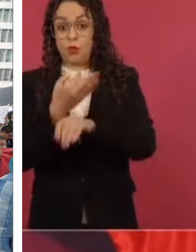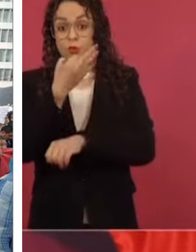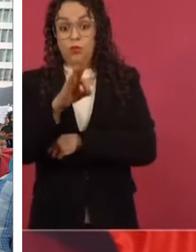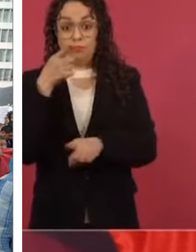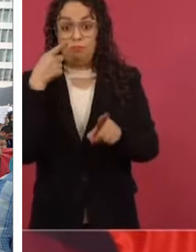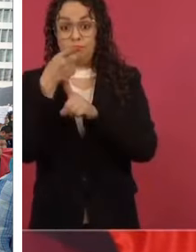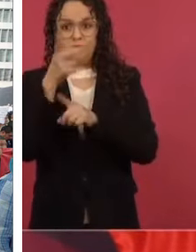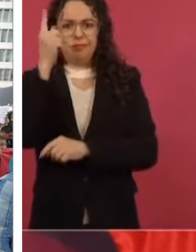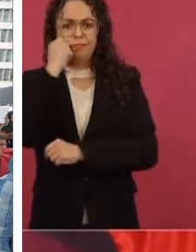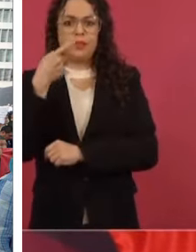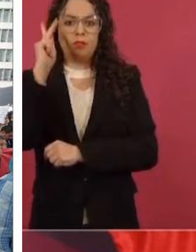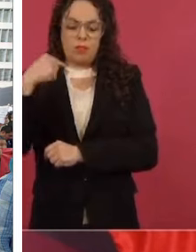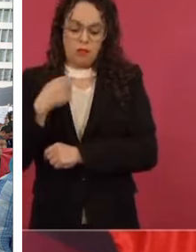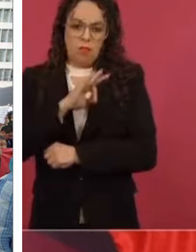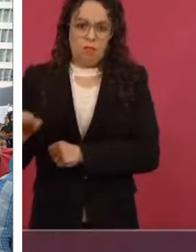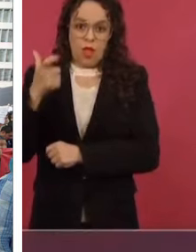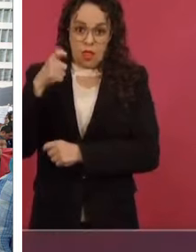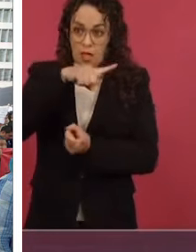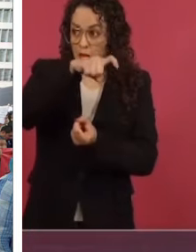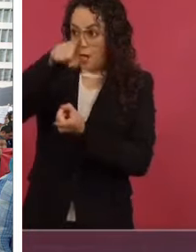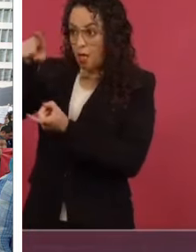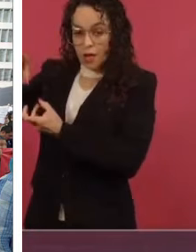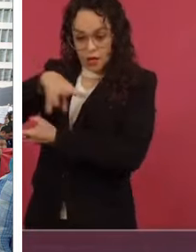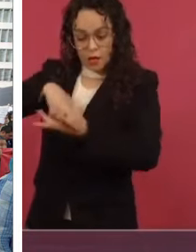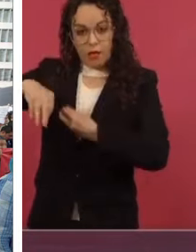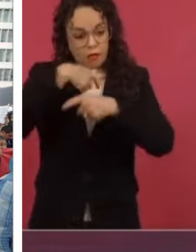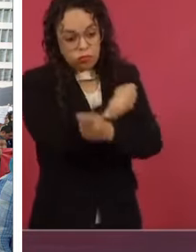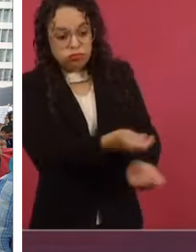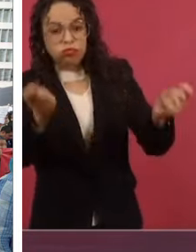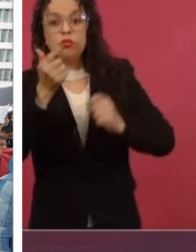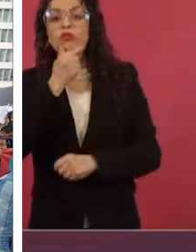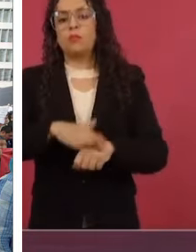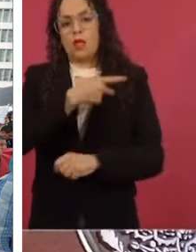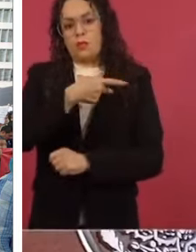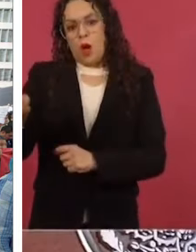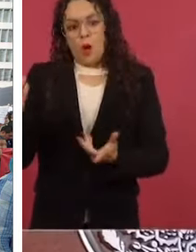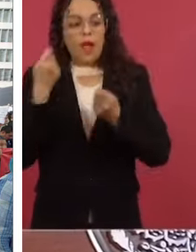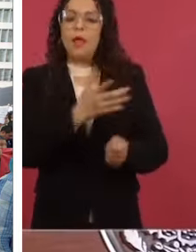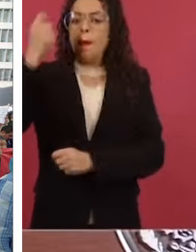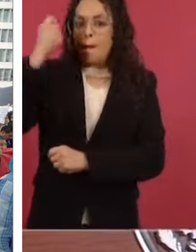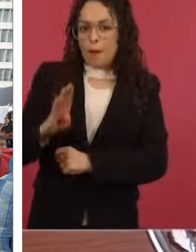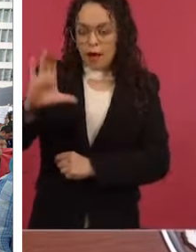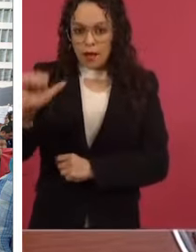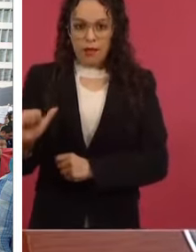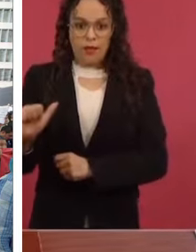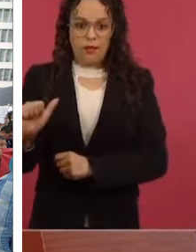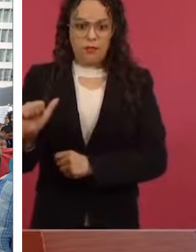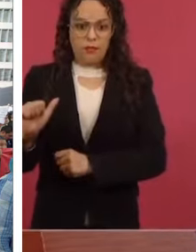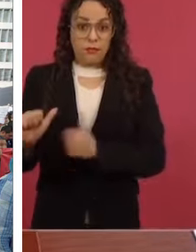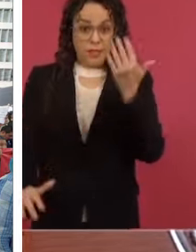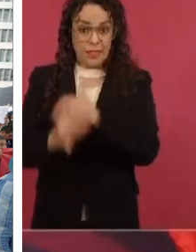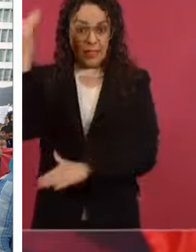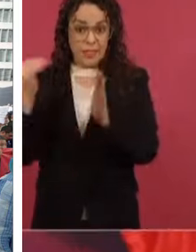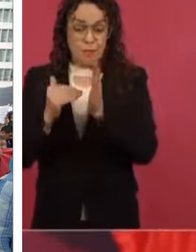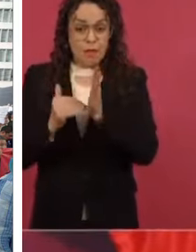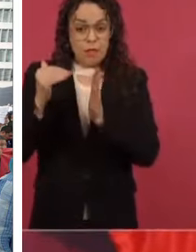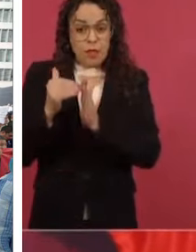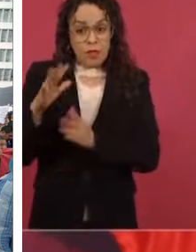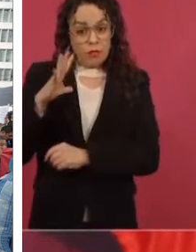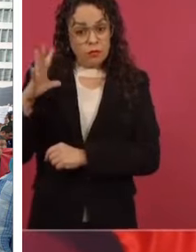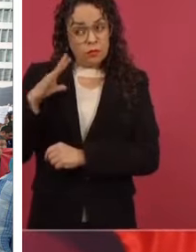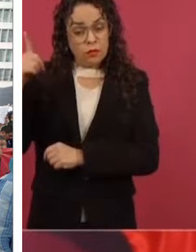aquí ahorraríamos para darle becas a los más pobres de México, a los niños más pobres. ¿Saben los 15 mil millones de privilegios que